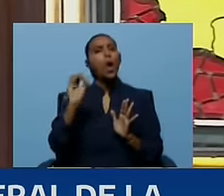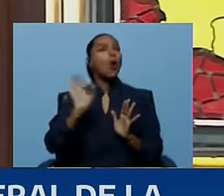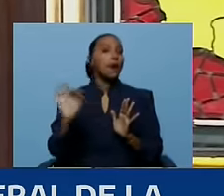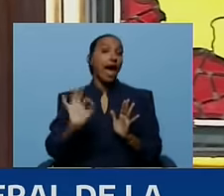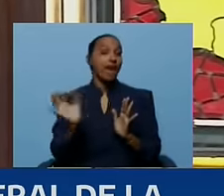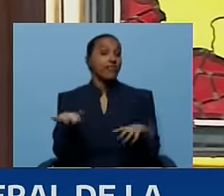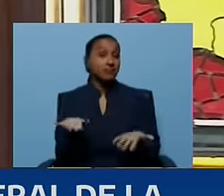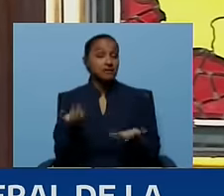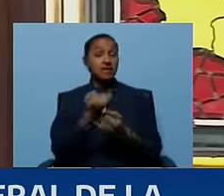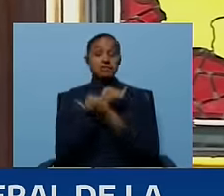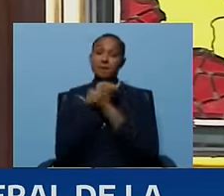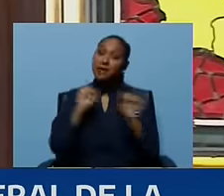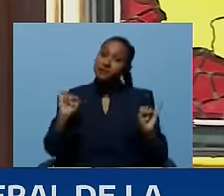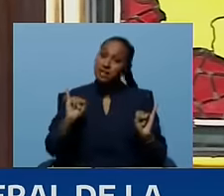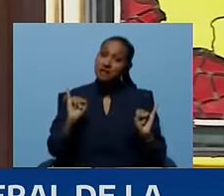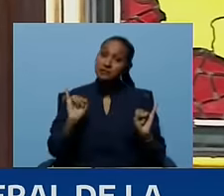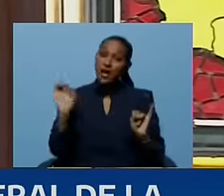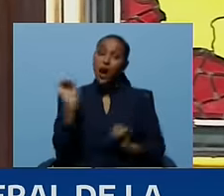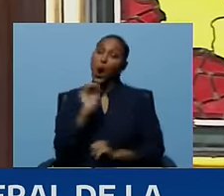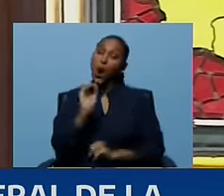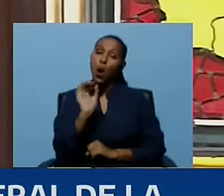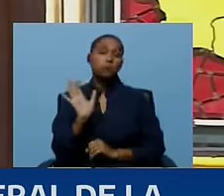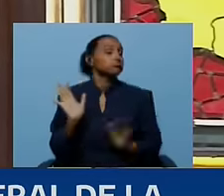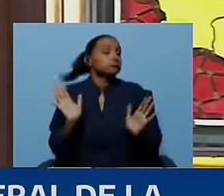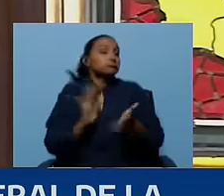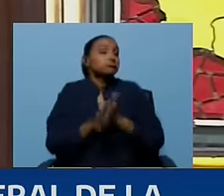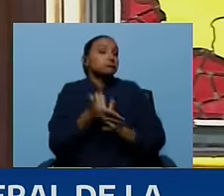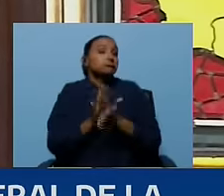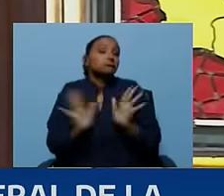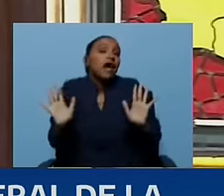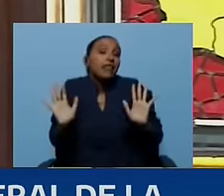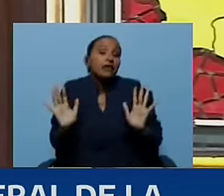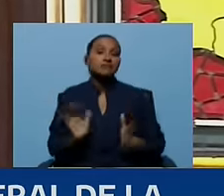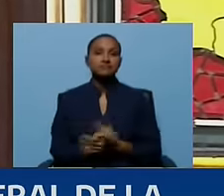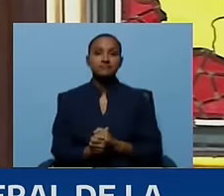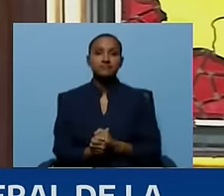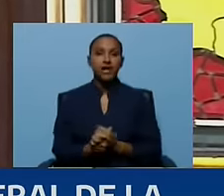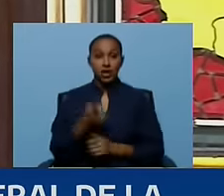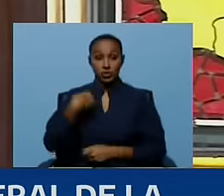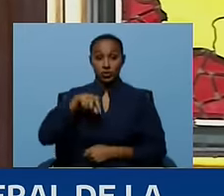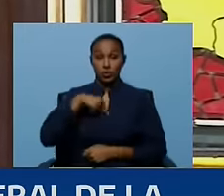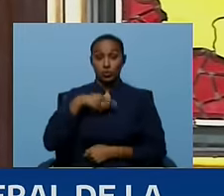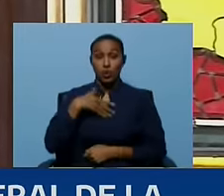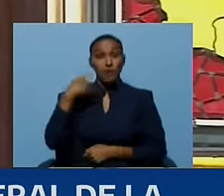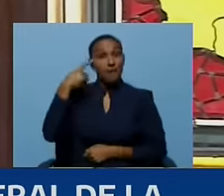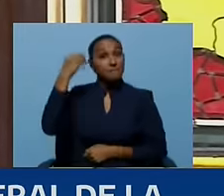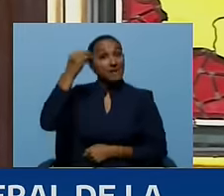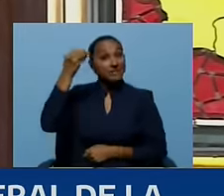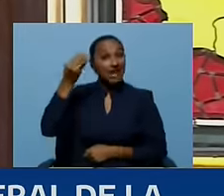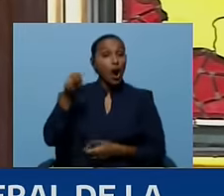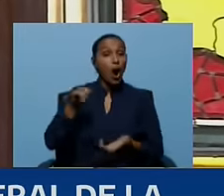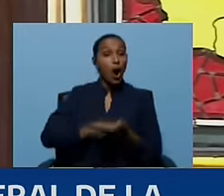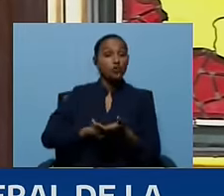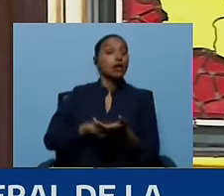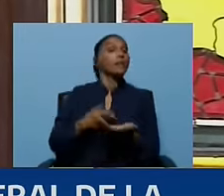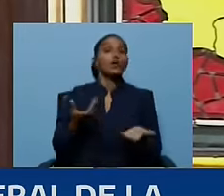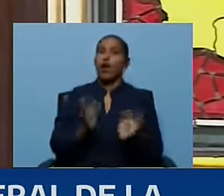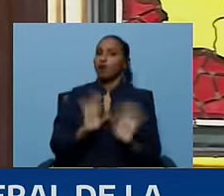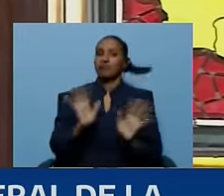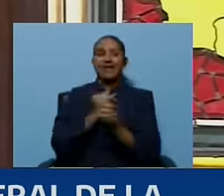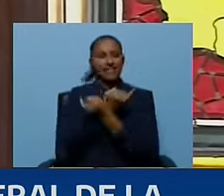nada. Nadie puede pensar que podemos ser otra vez colonia, sino independencia o